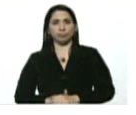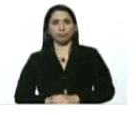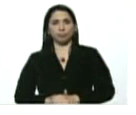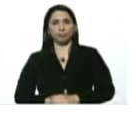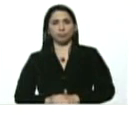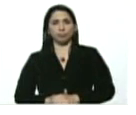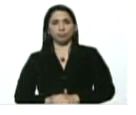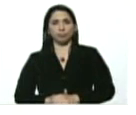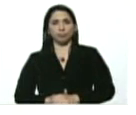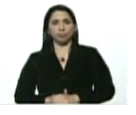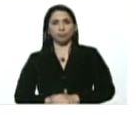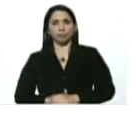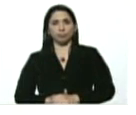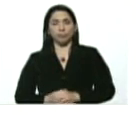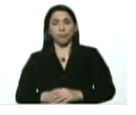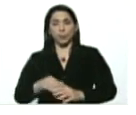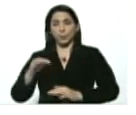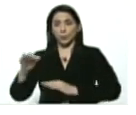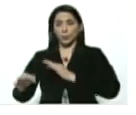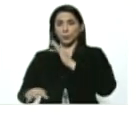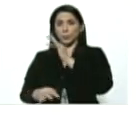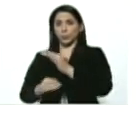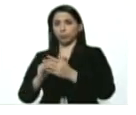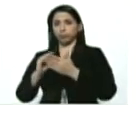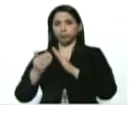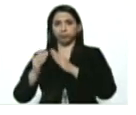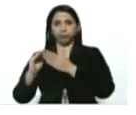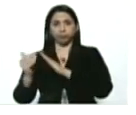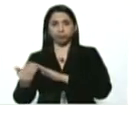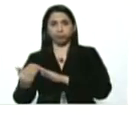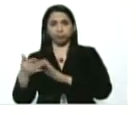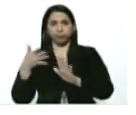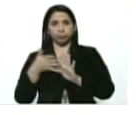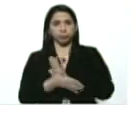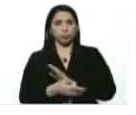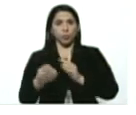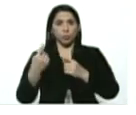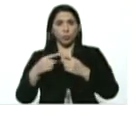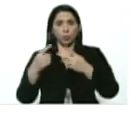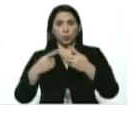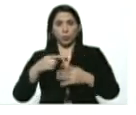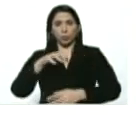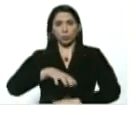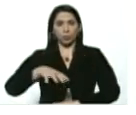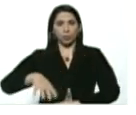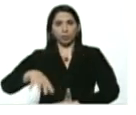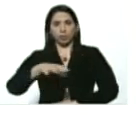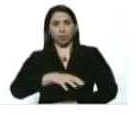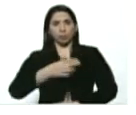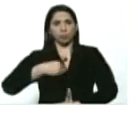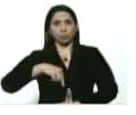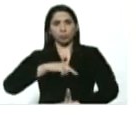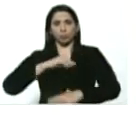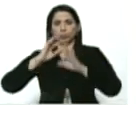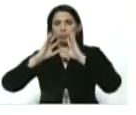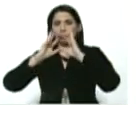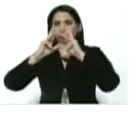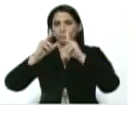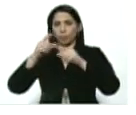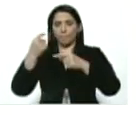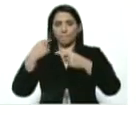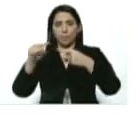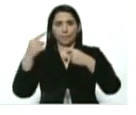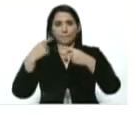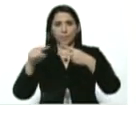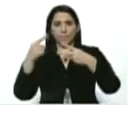de transmisión comunitaria corresponden a otros estados que luego vamos a ir mencionando sobre uno por